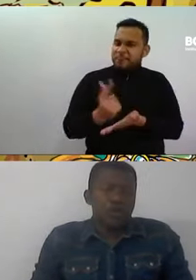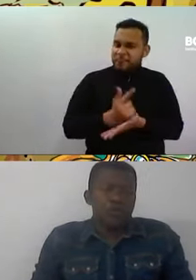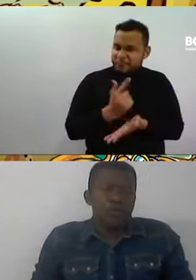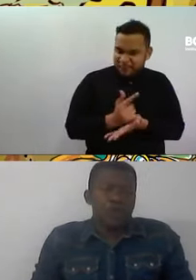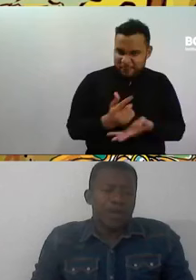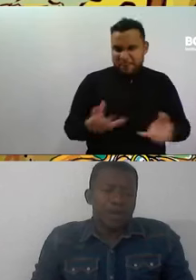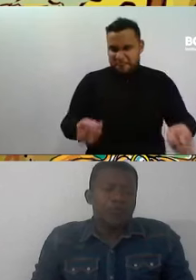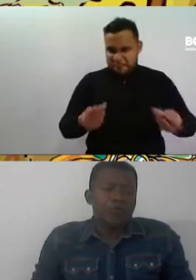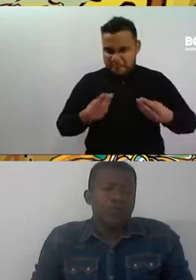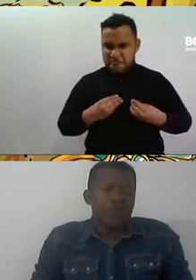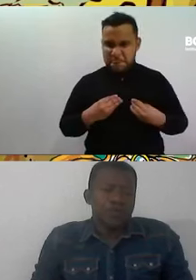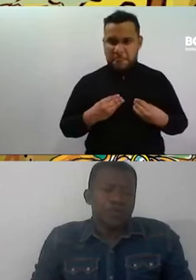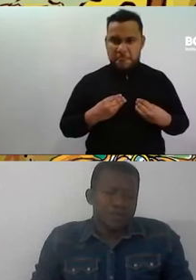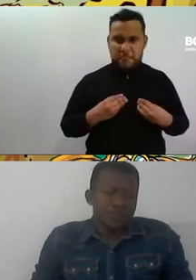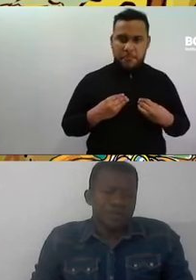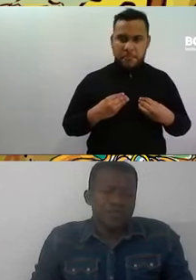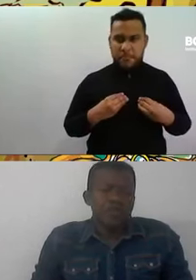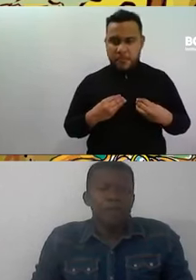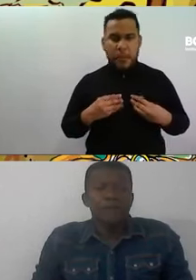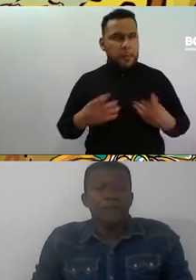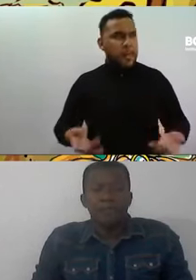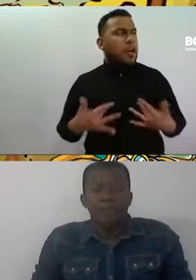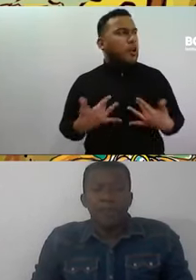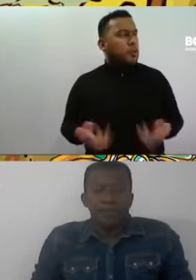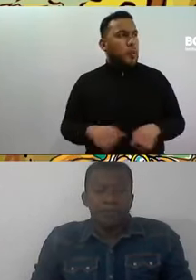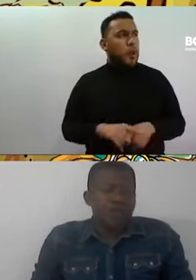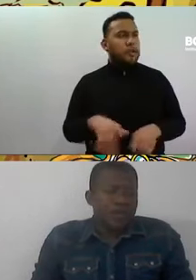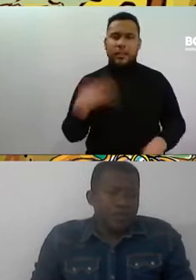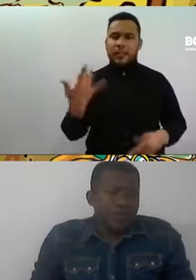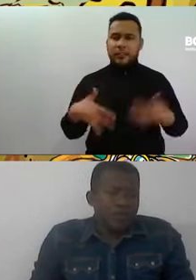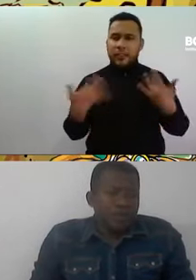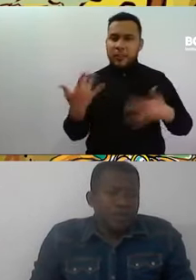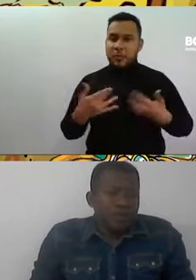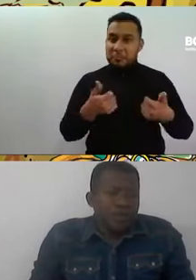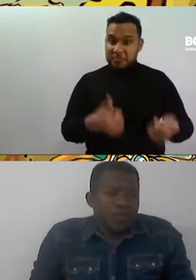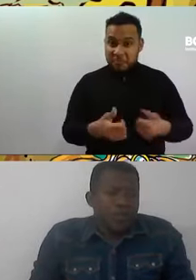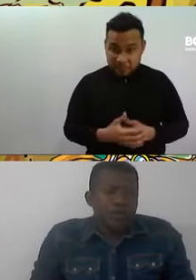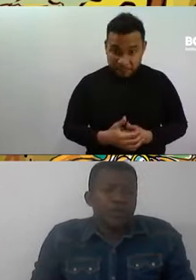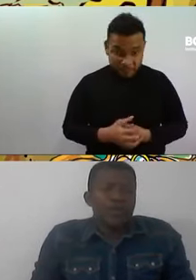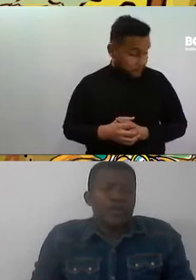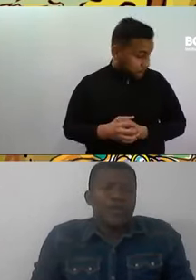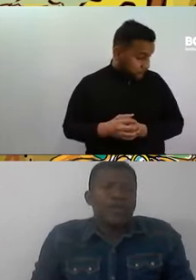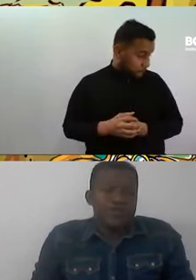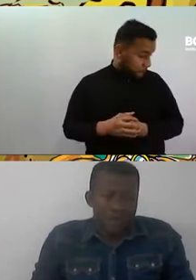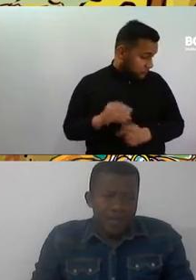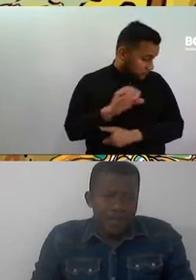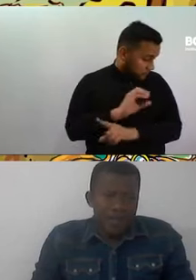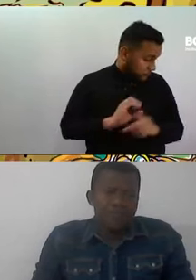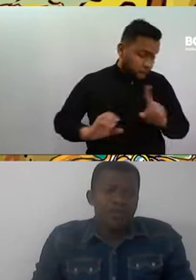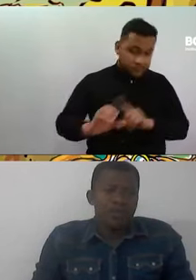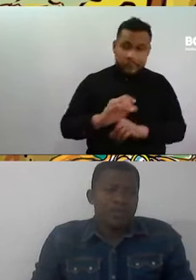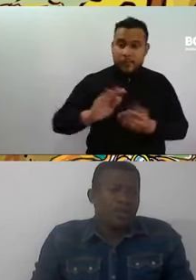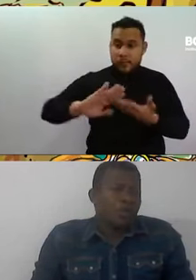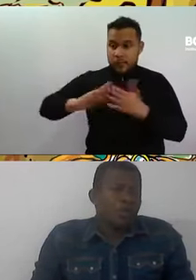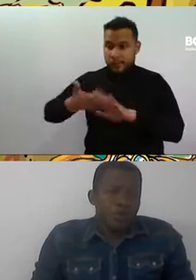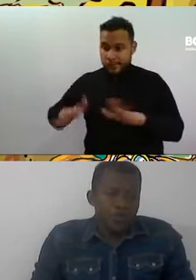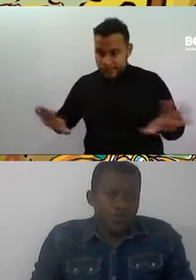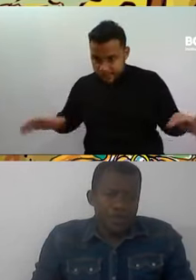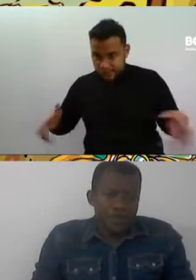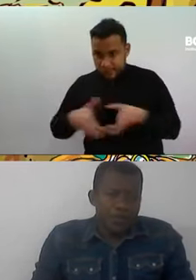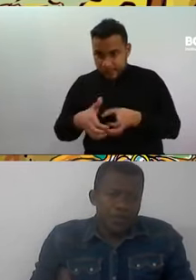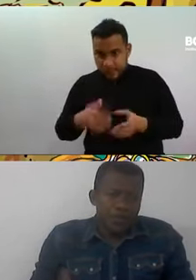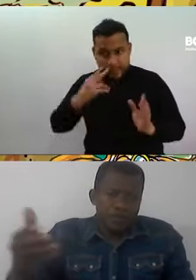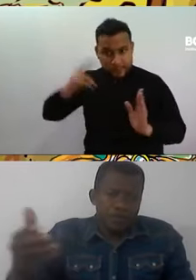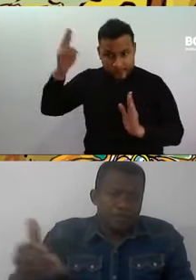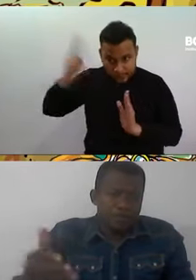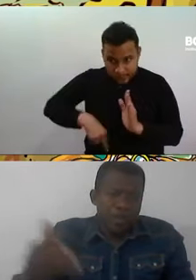otra forma algún tipo de satisfacción, porque en nuestra comunidad se lee y lo conocen hasta